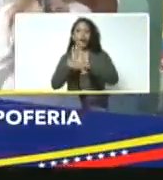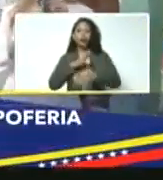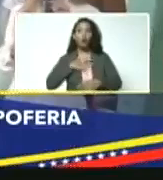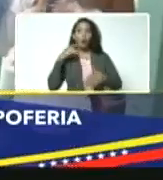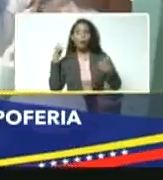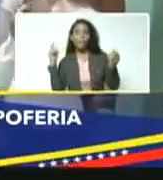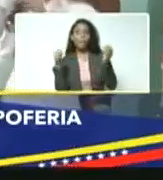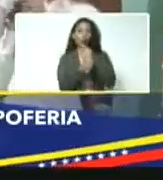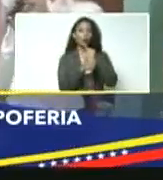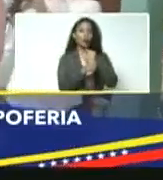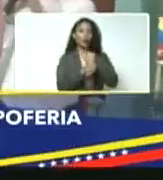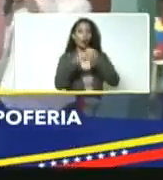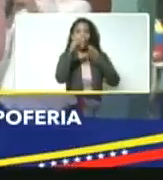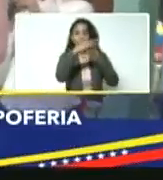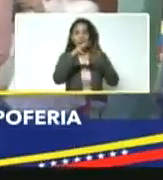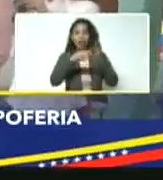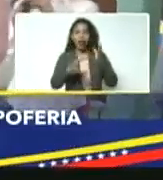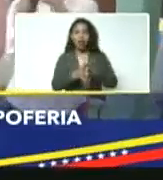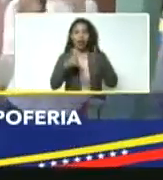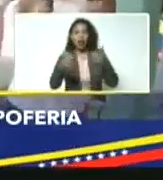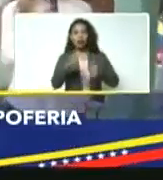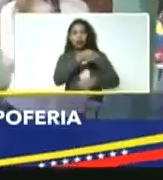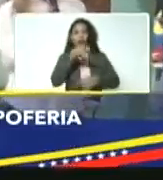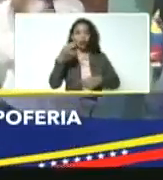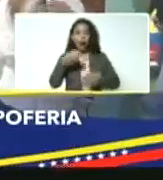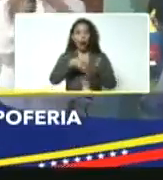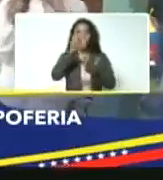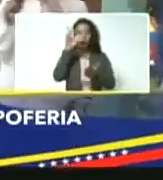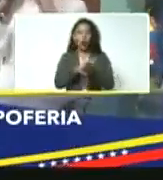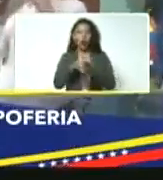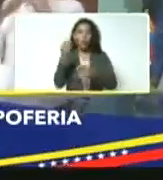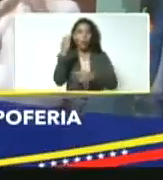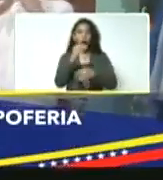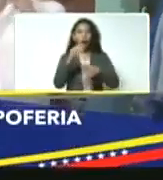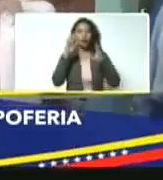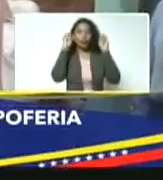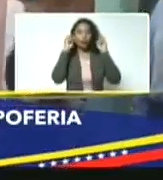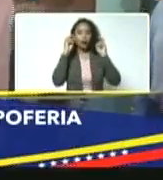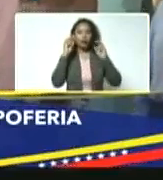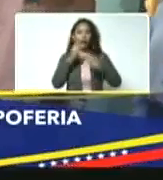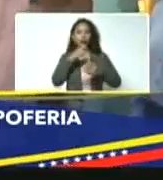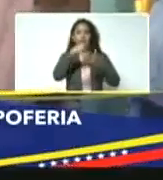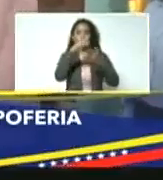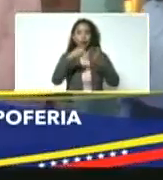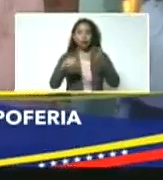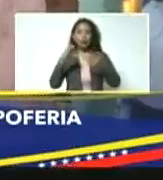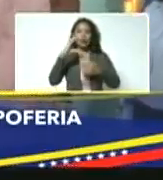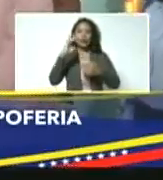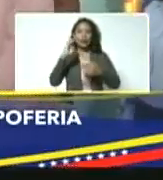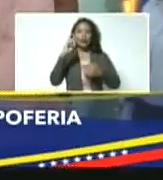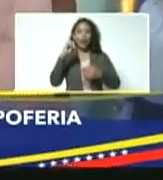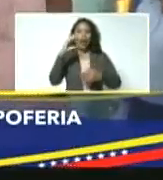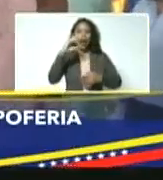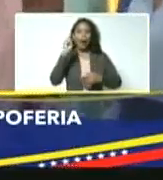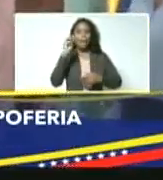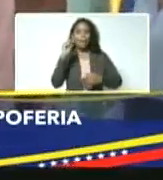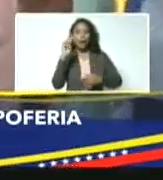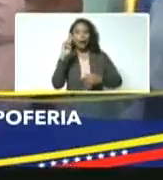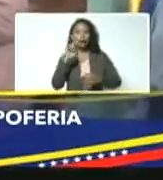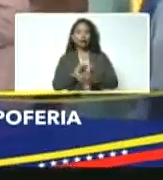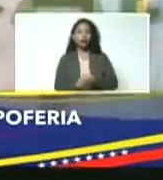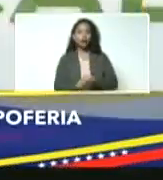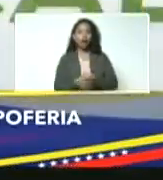encontrar productos de gran calidad, certificados además por nuestros organismos de calidad como Sencamer. En este momento se está viendo